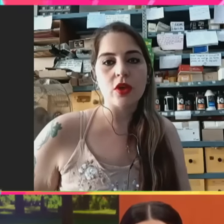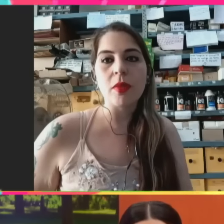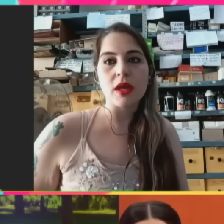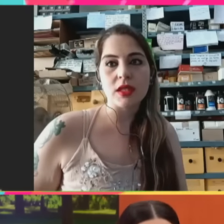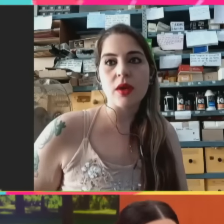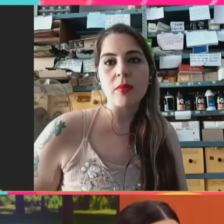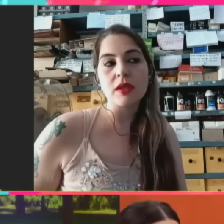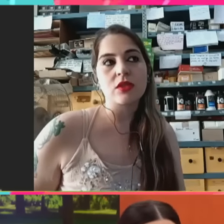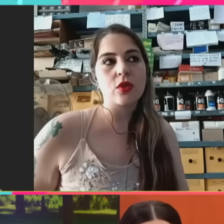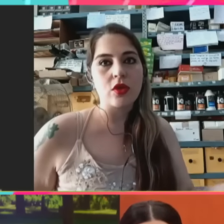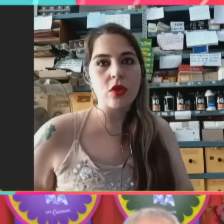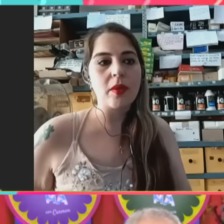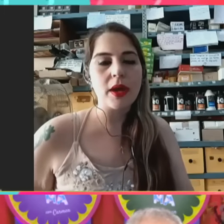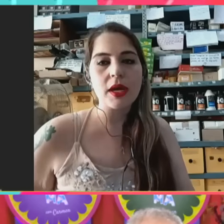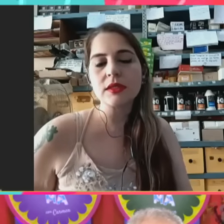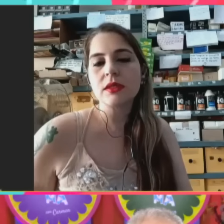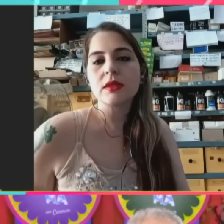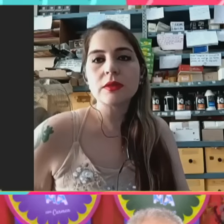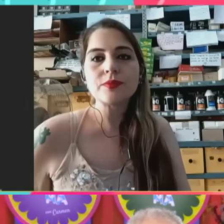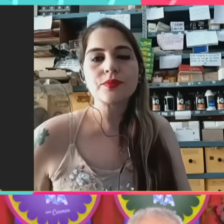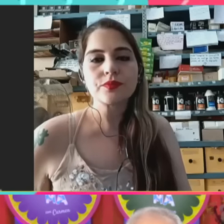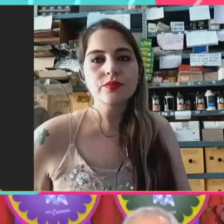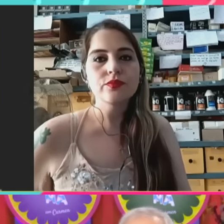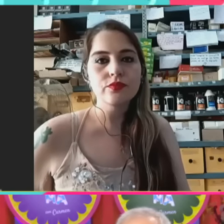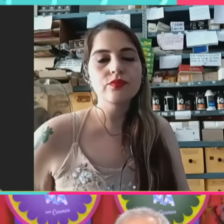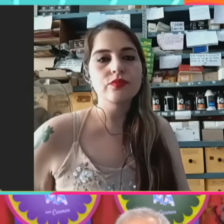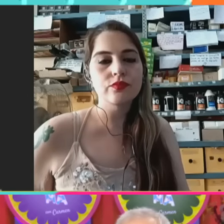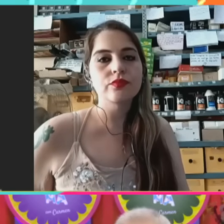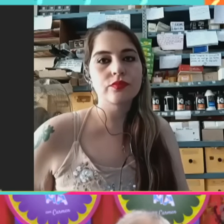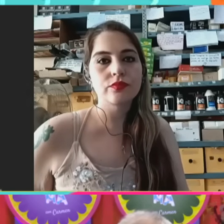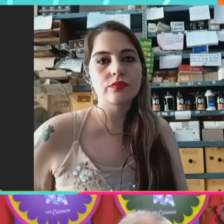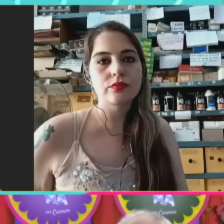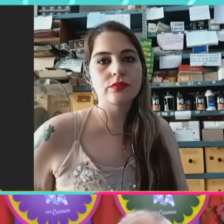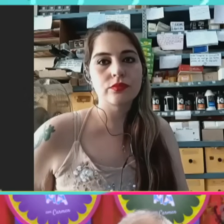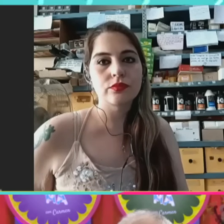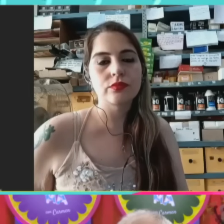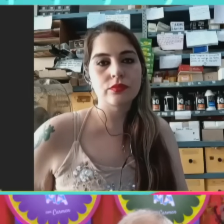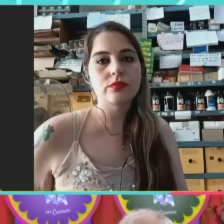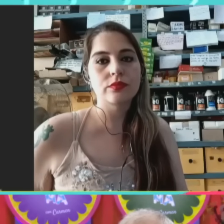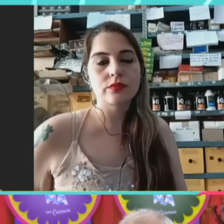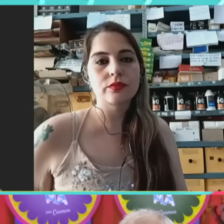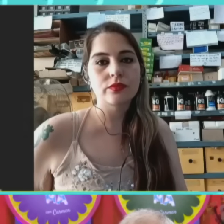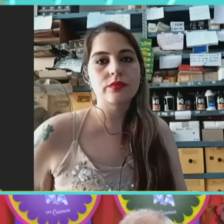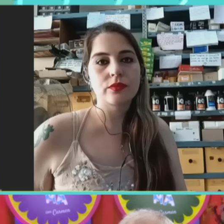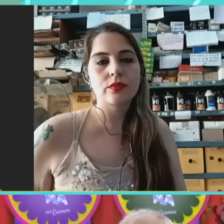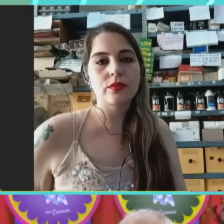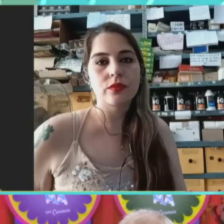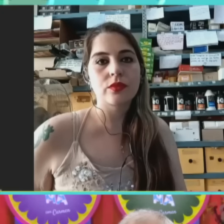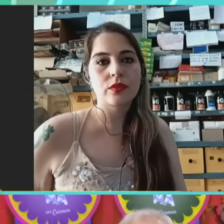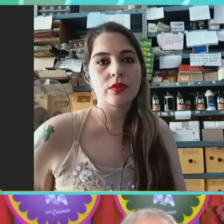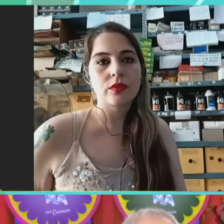hijos porque pero además no me vos trabajabas, siempre sos una mujer que busca laburar, no es que estás... No mendiga ni va por los canales